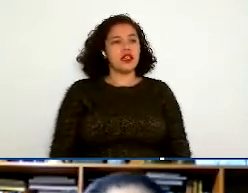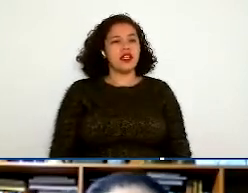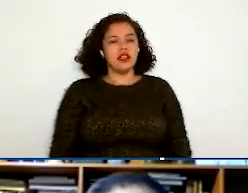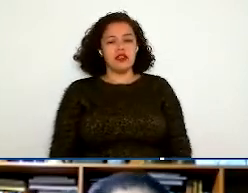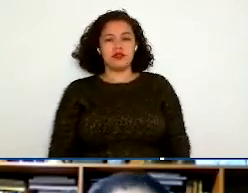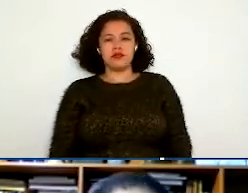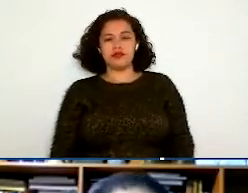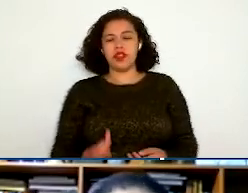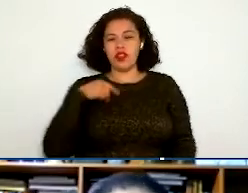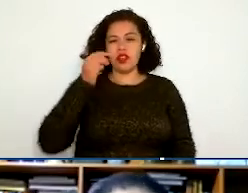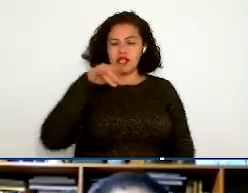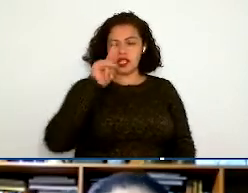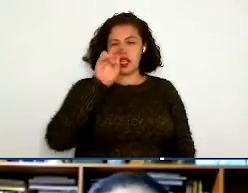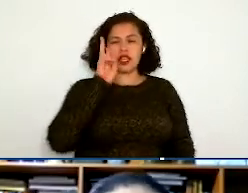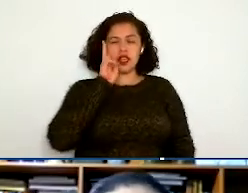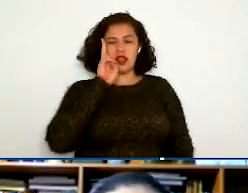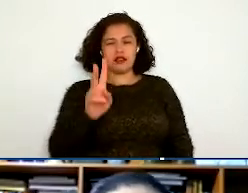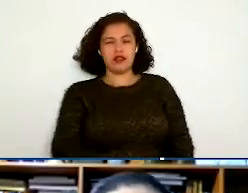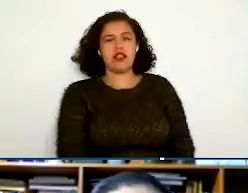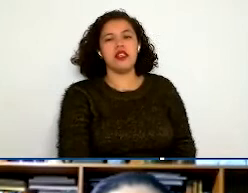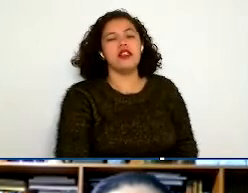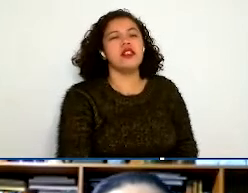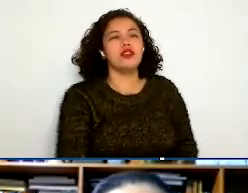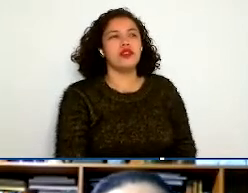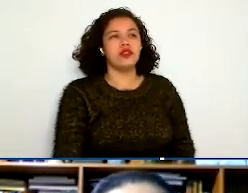estoy viendo el chat, me creo que este es un nuevo comentario.